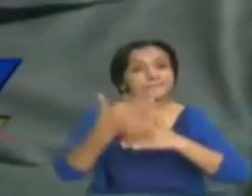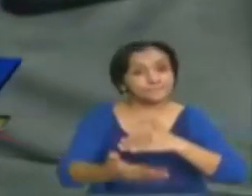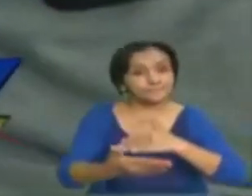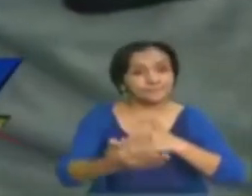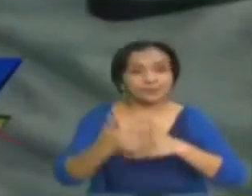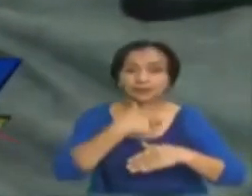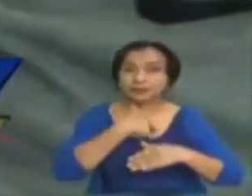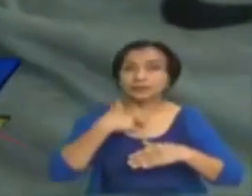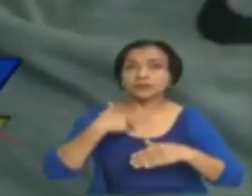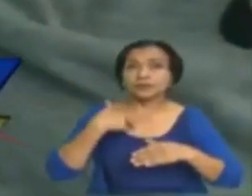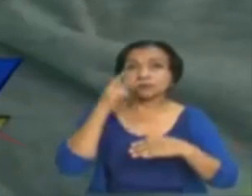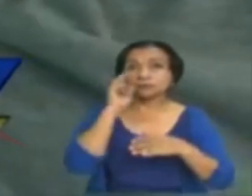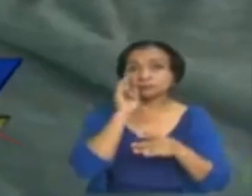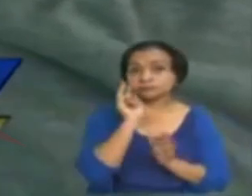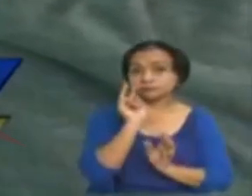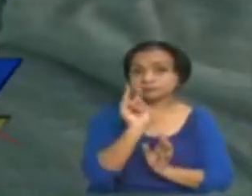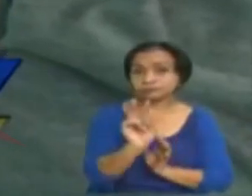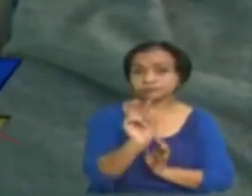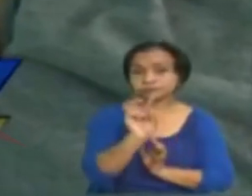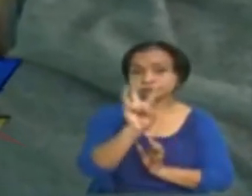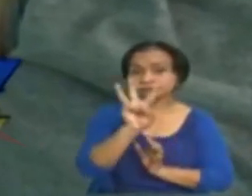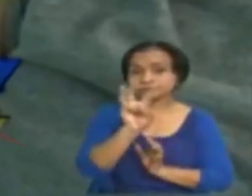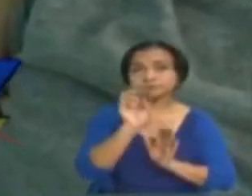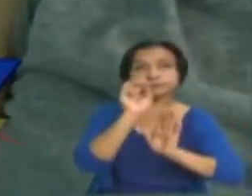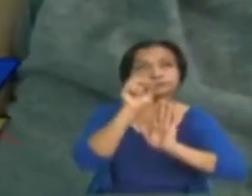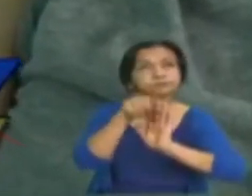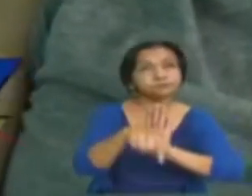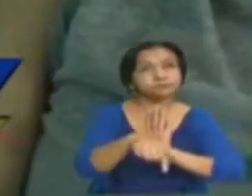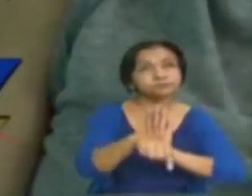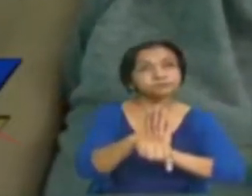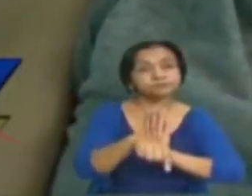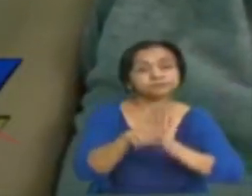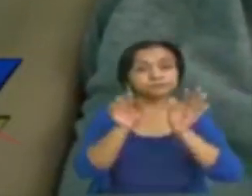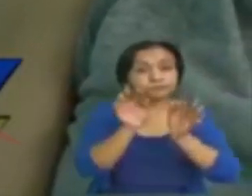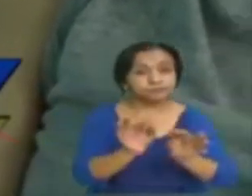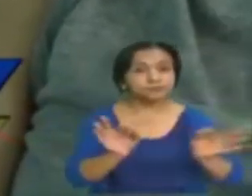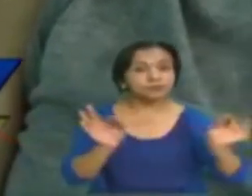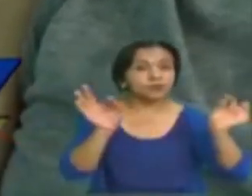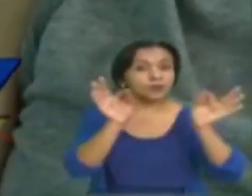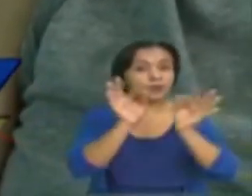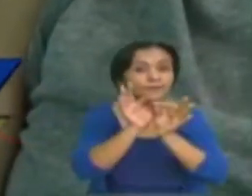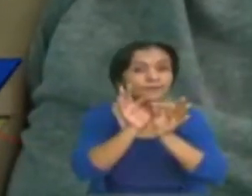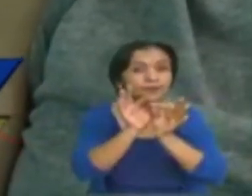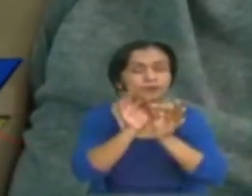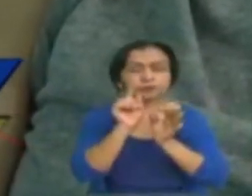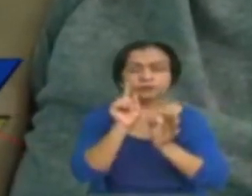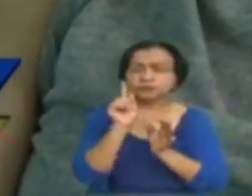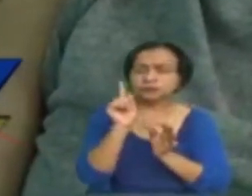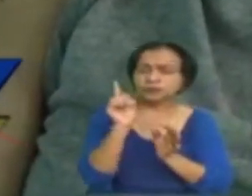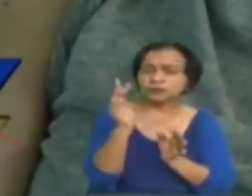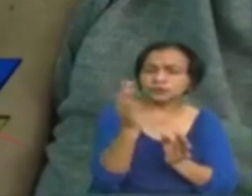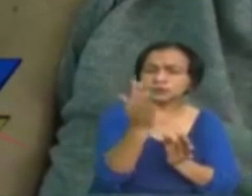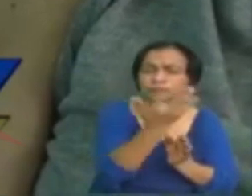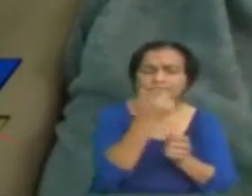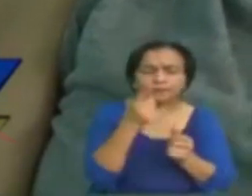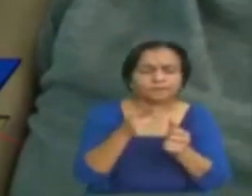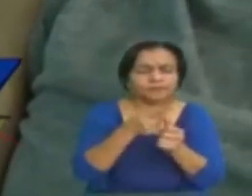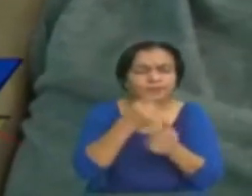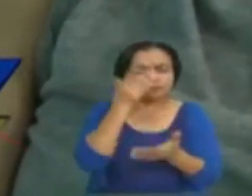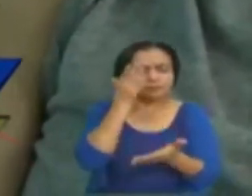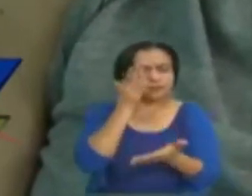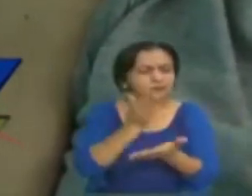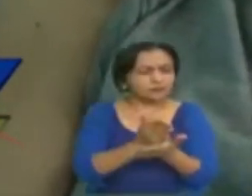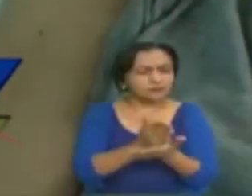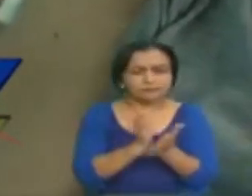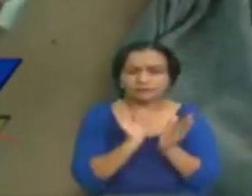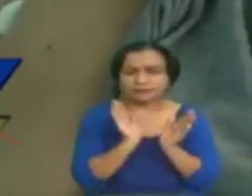mediante. Solidaridad. Ese no es maldad, es solidaridad. Tenemos también la influenza